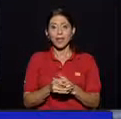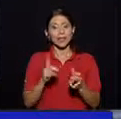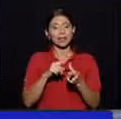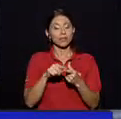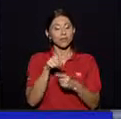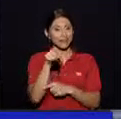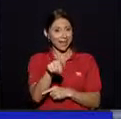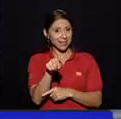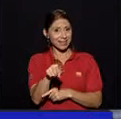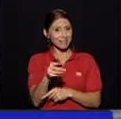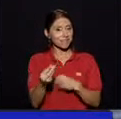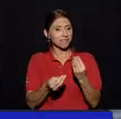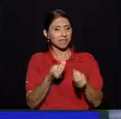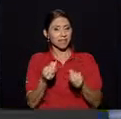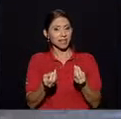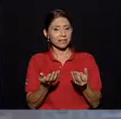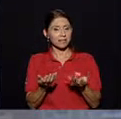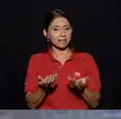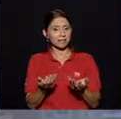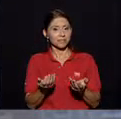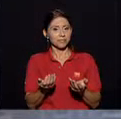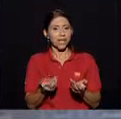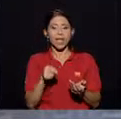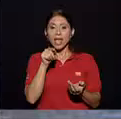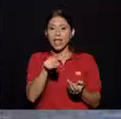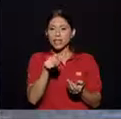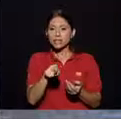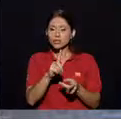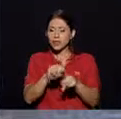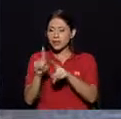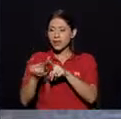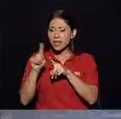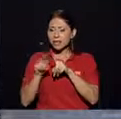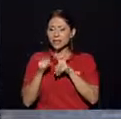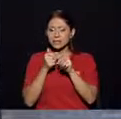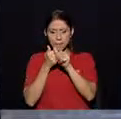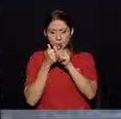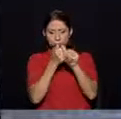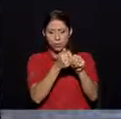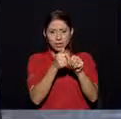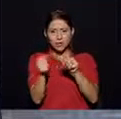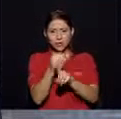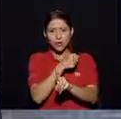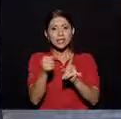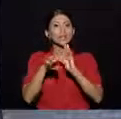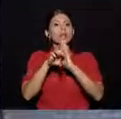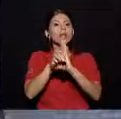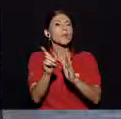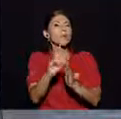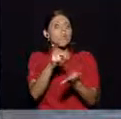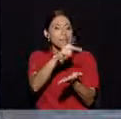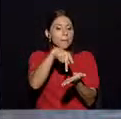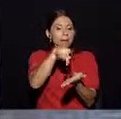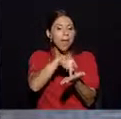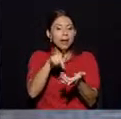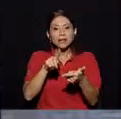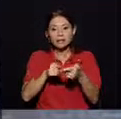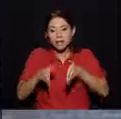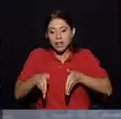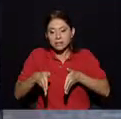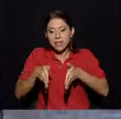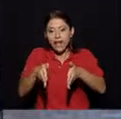la producción de esos espacios, de esos patrones de violencia en entornos como los parques, las calles, las aceras,